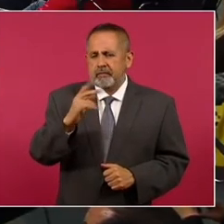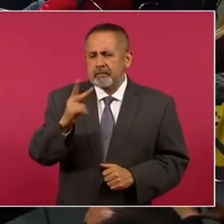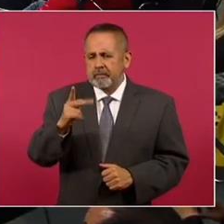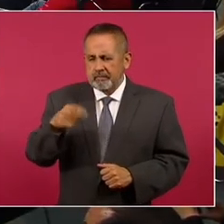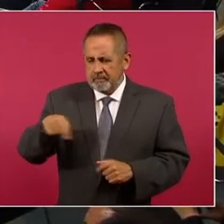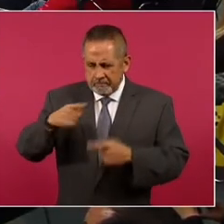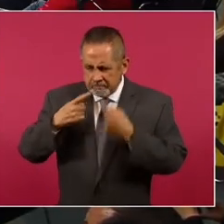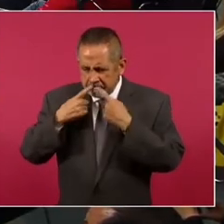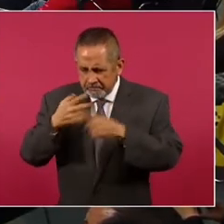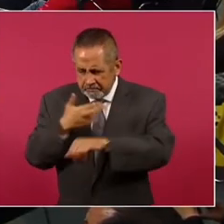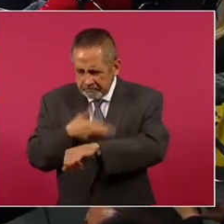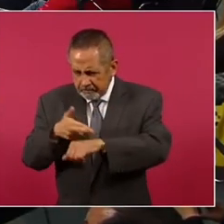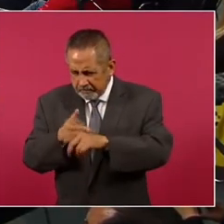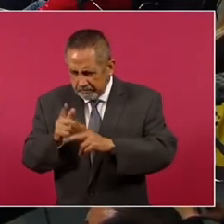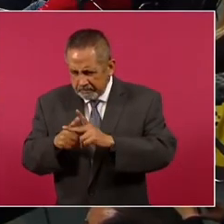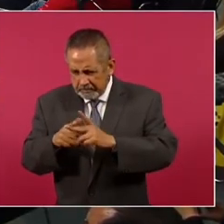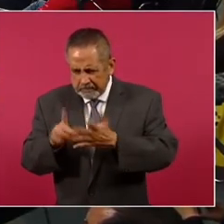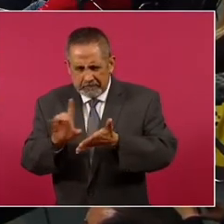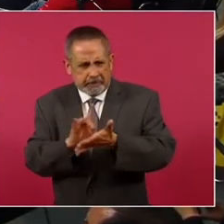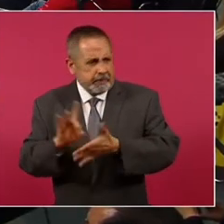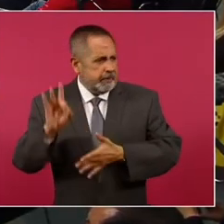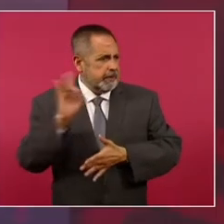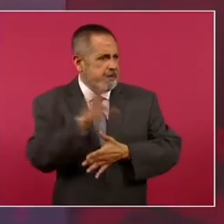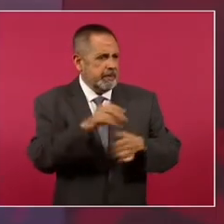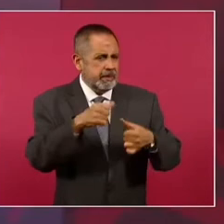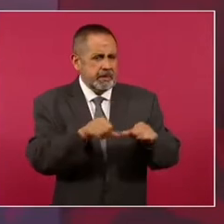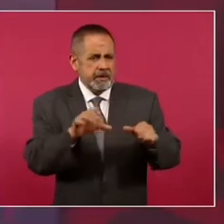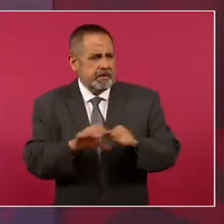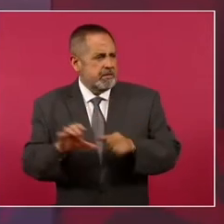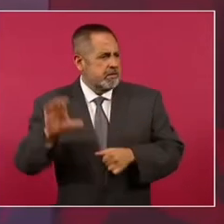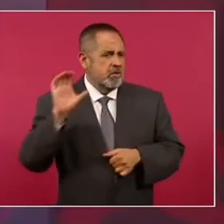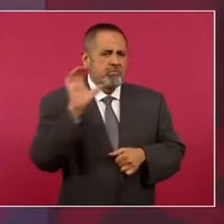Es Hacienda, a través de un fondo.